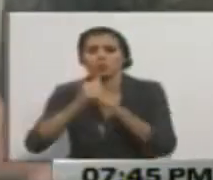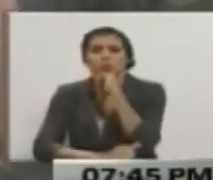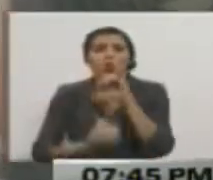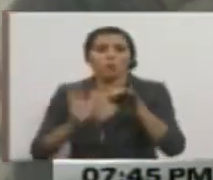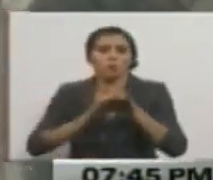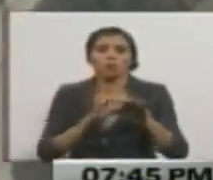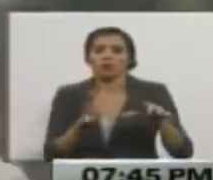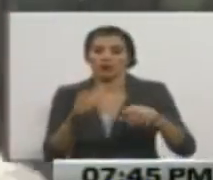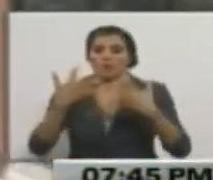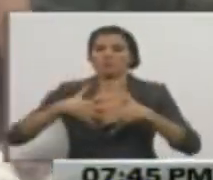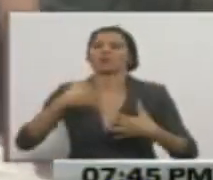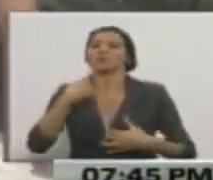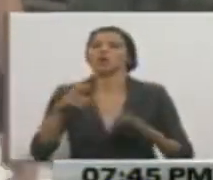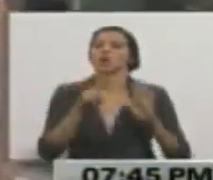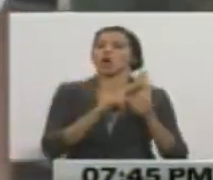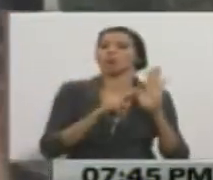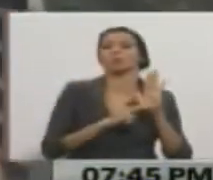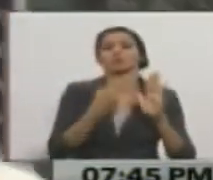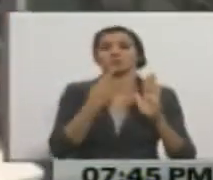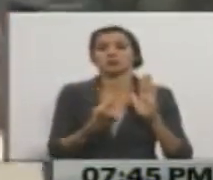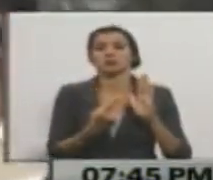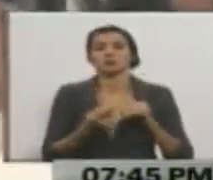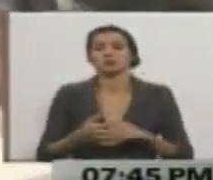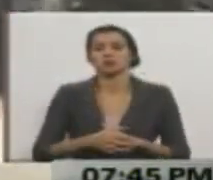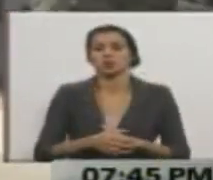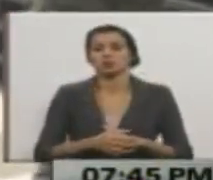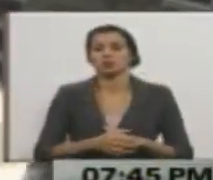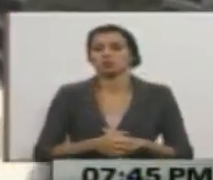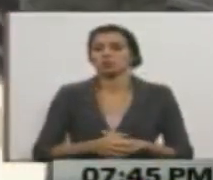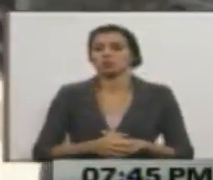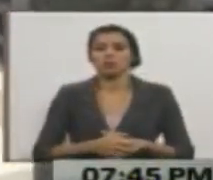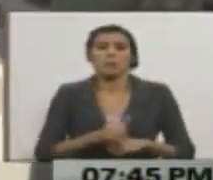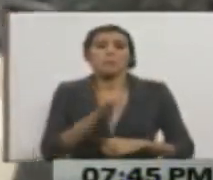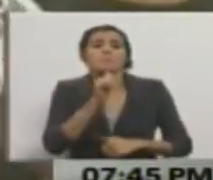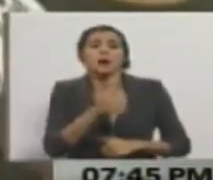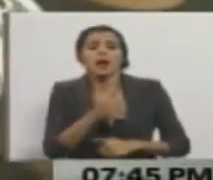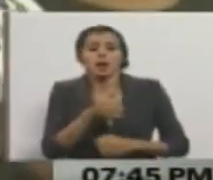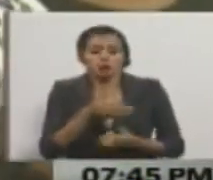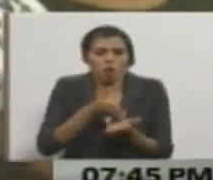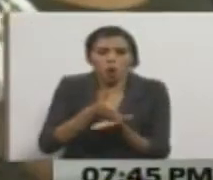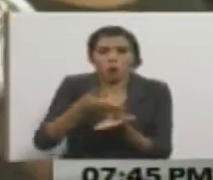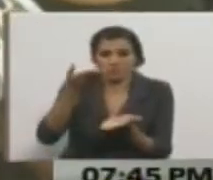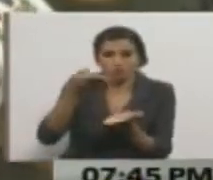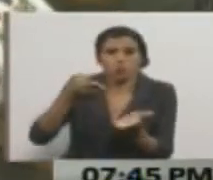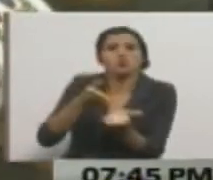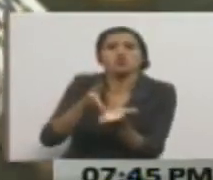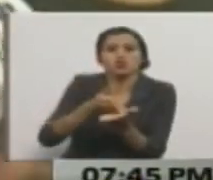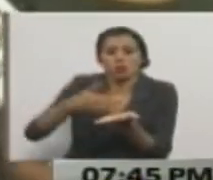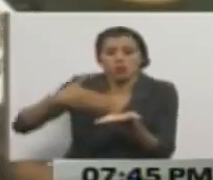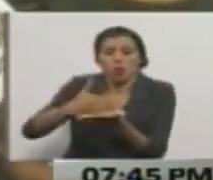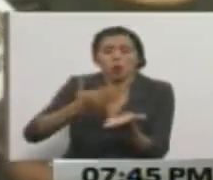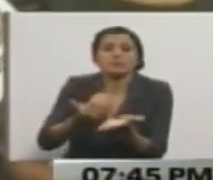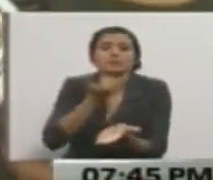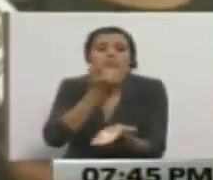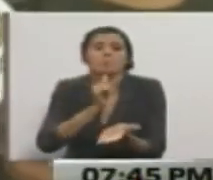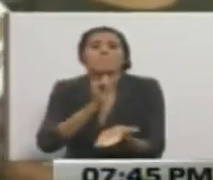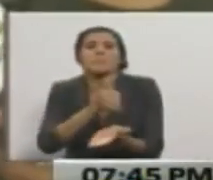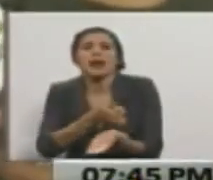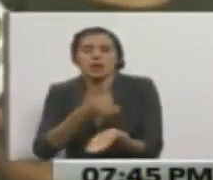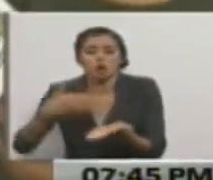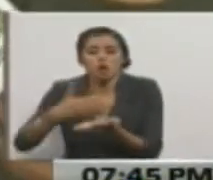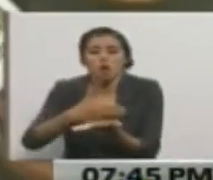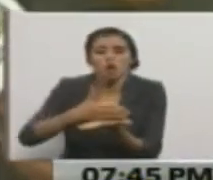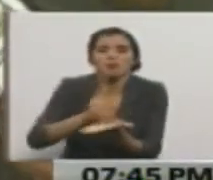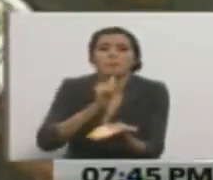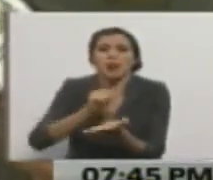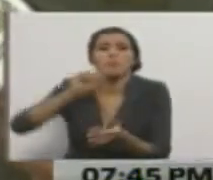regla que establece que el mal corte del pollo para la venta del pollo Arturo en su cadena de